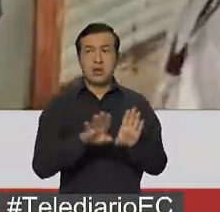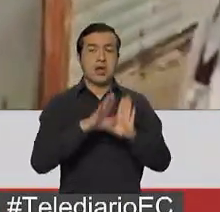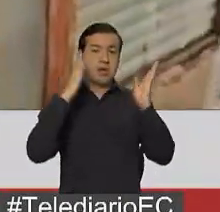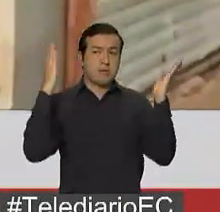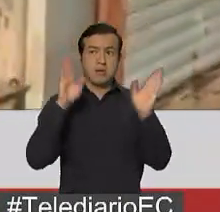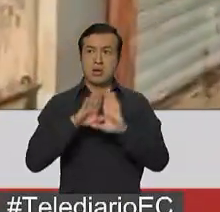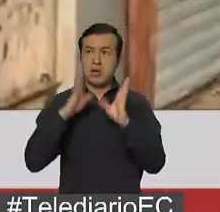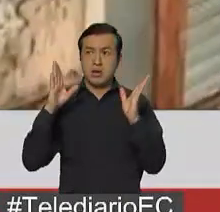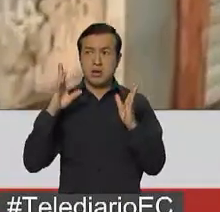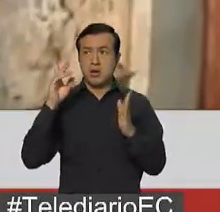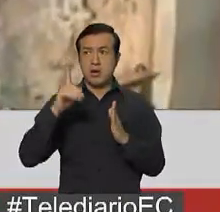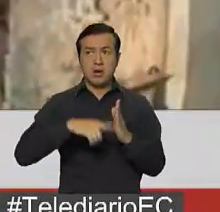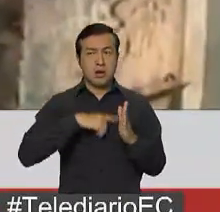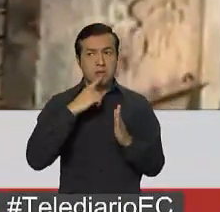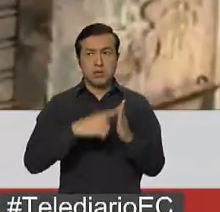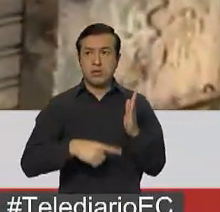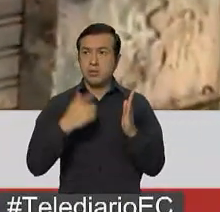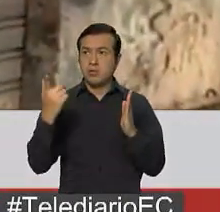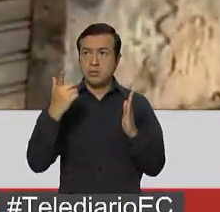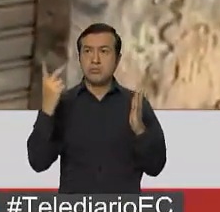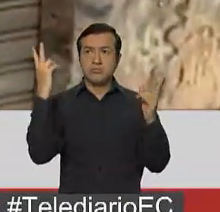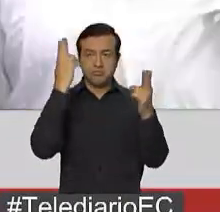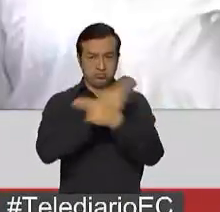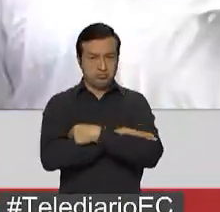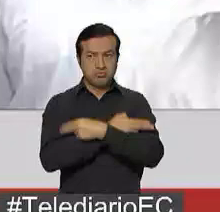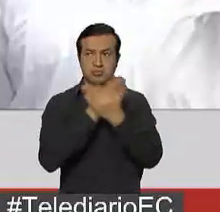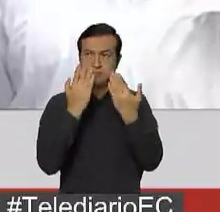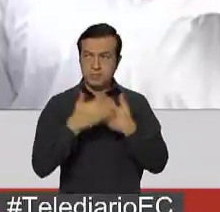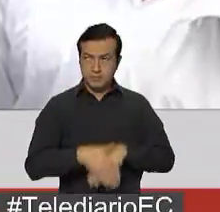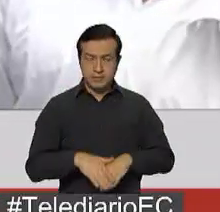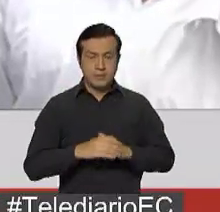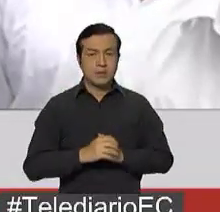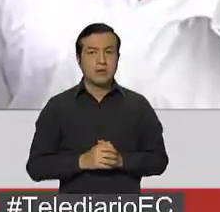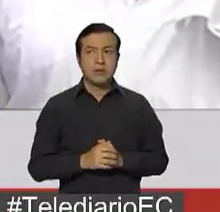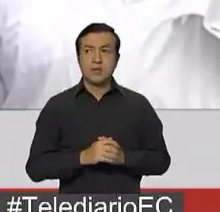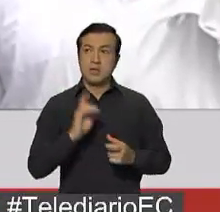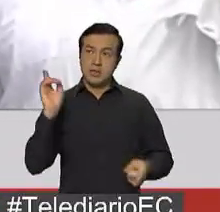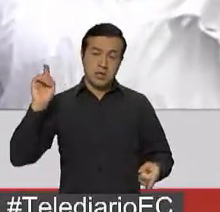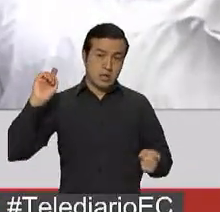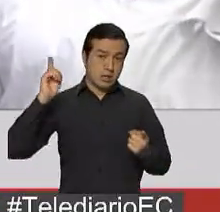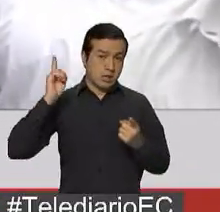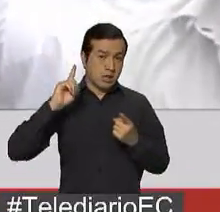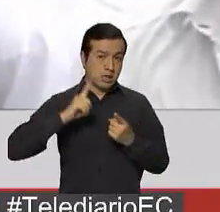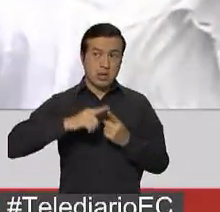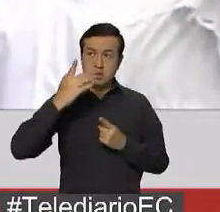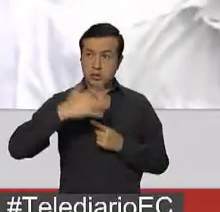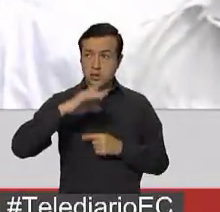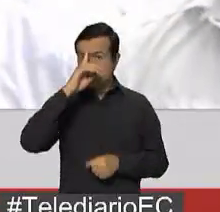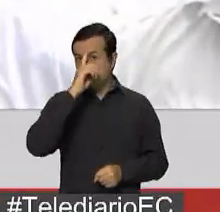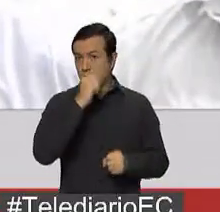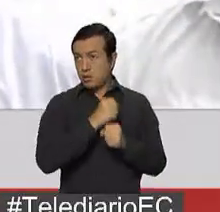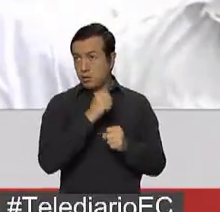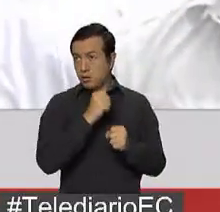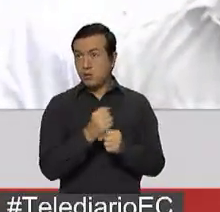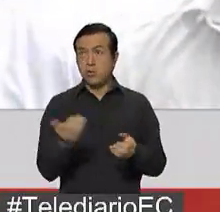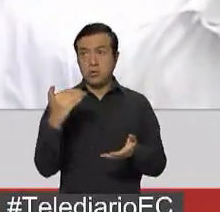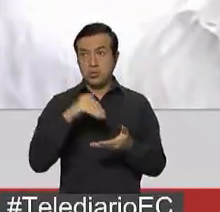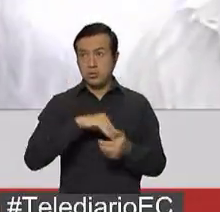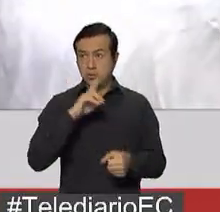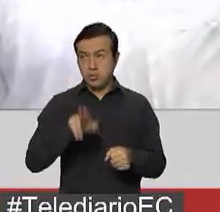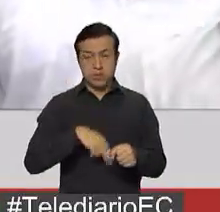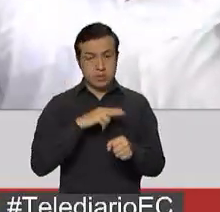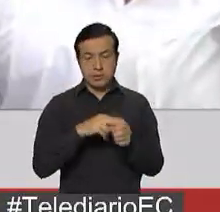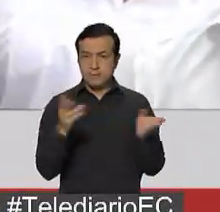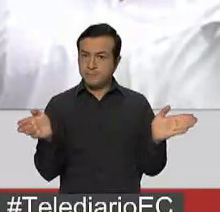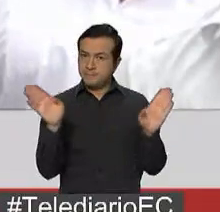que no estaban autorizados y fueron clausurados que se mantendrá hasta que las reglas labores se puedan reanudar normalmente